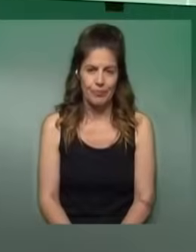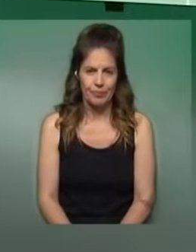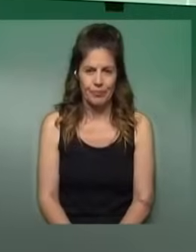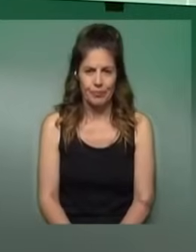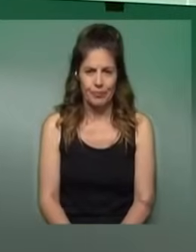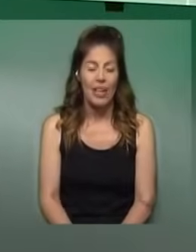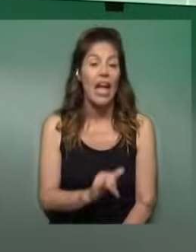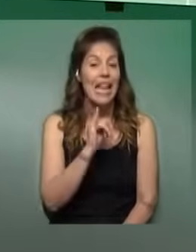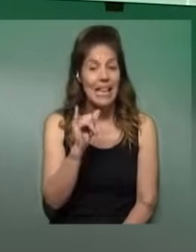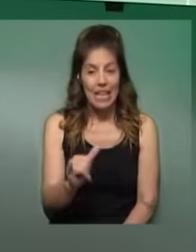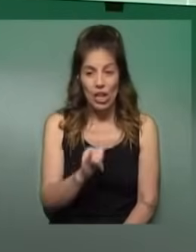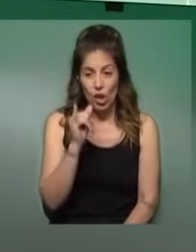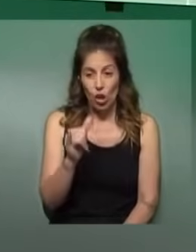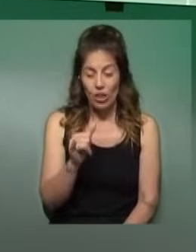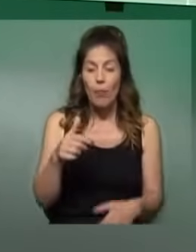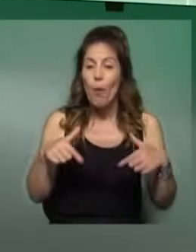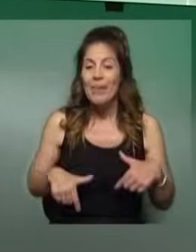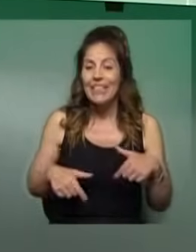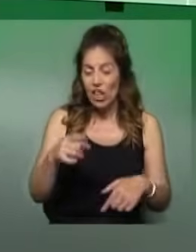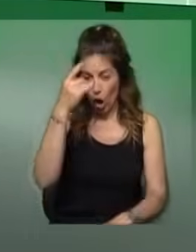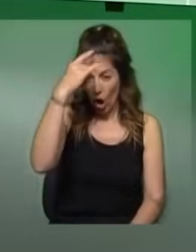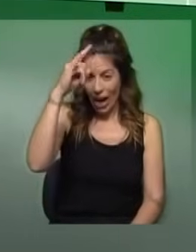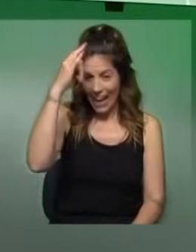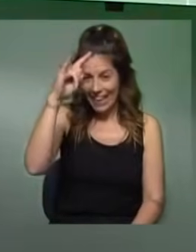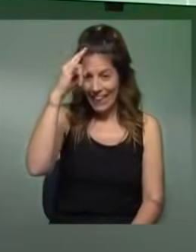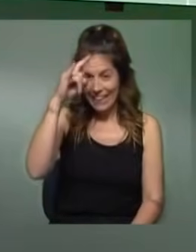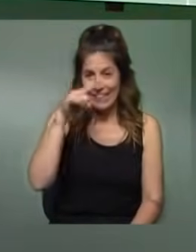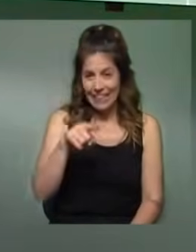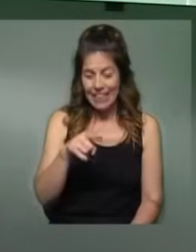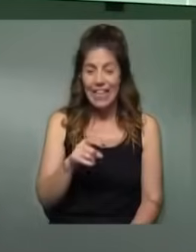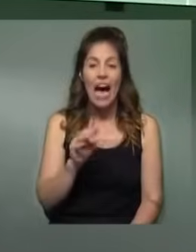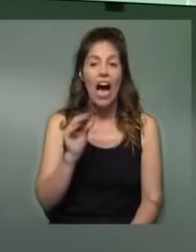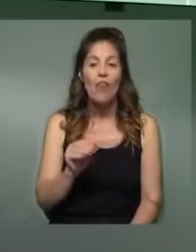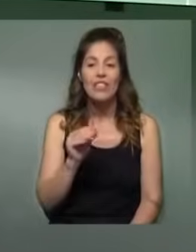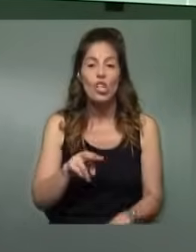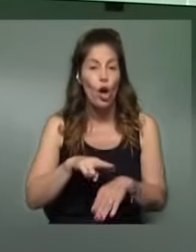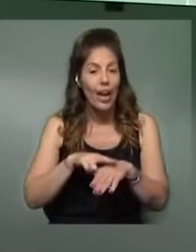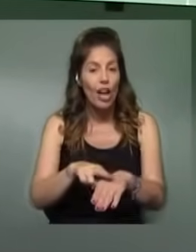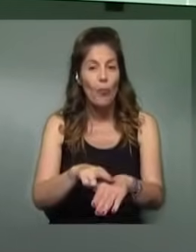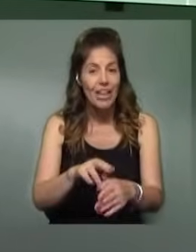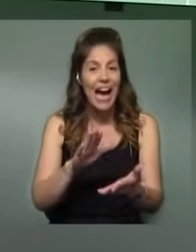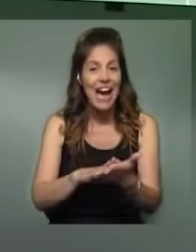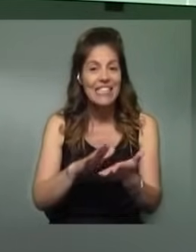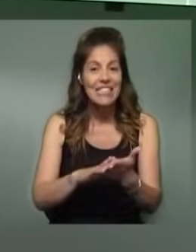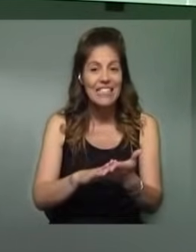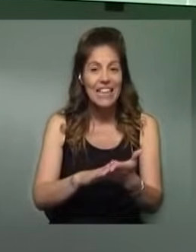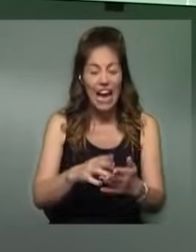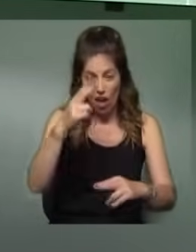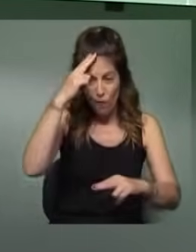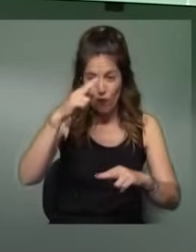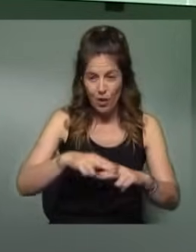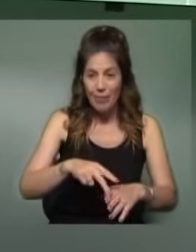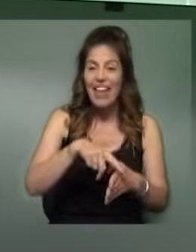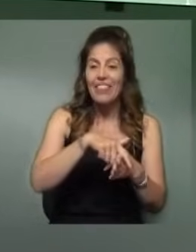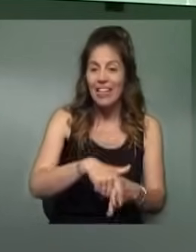Bueno les contamos atención que el Ministerio de ganadería agricultura y pesca emitió recomendaciones acerca de la encefalitis